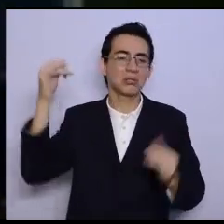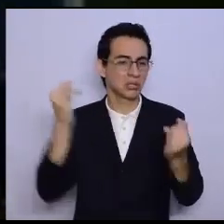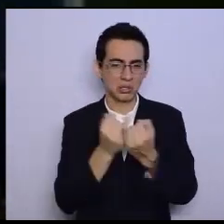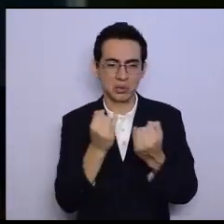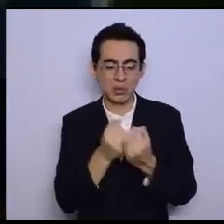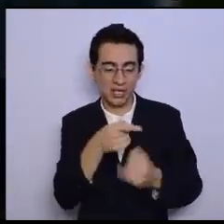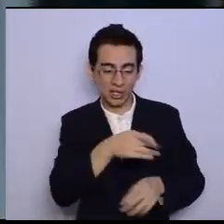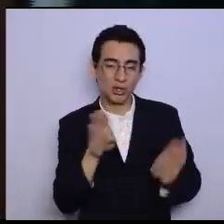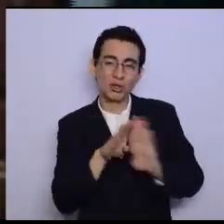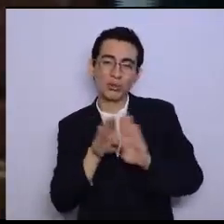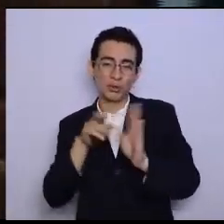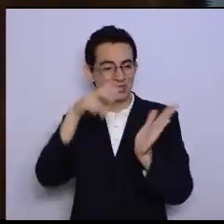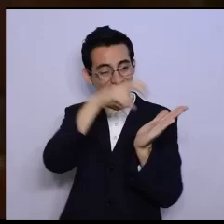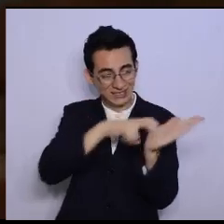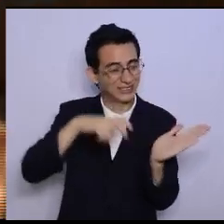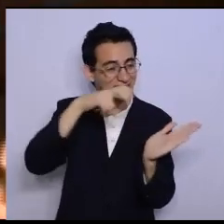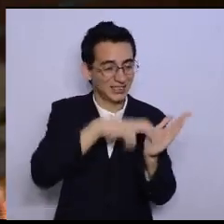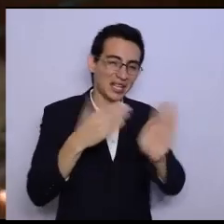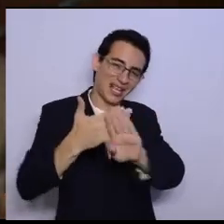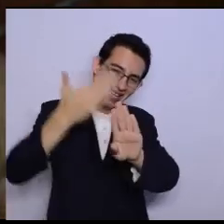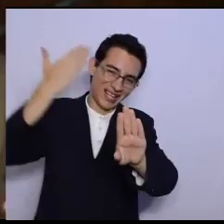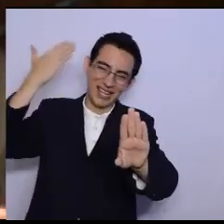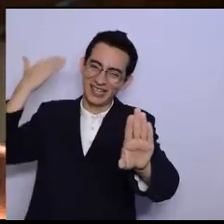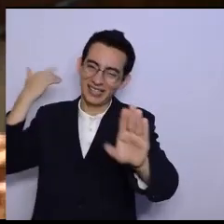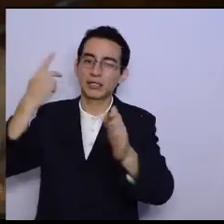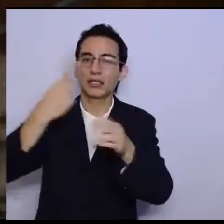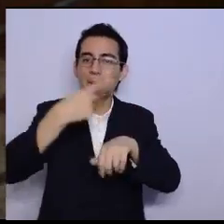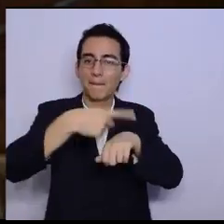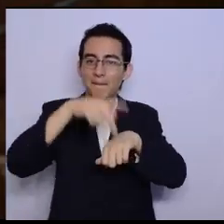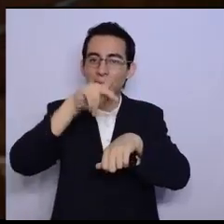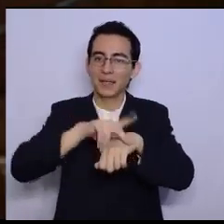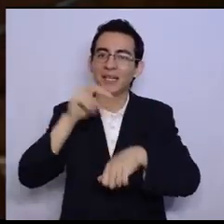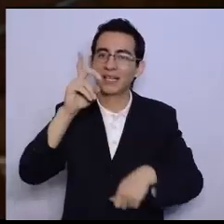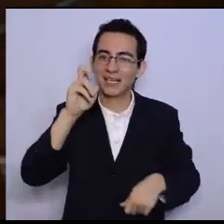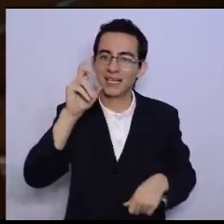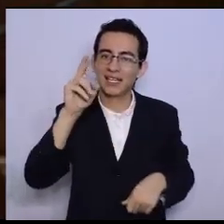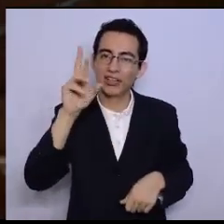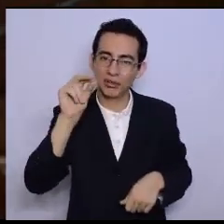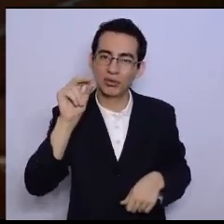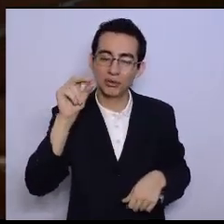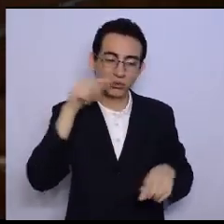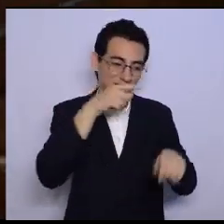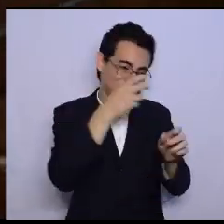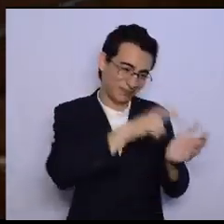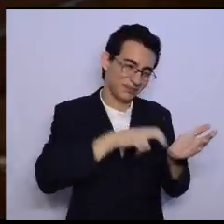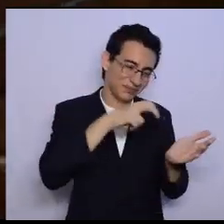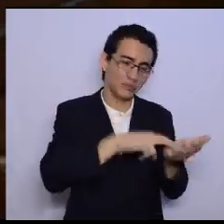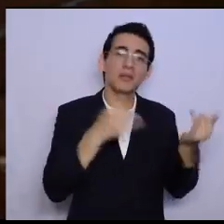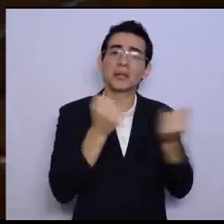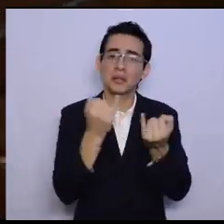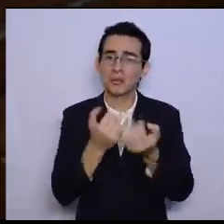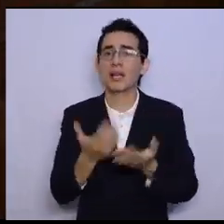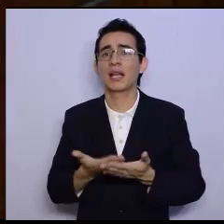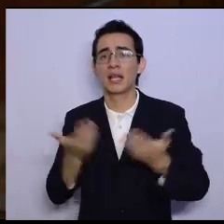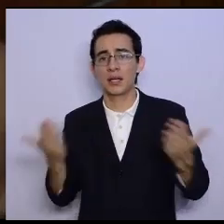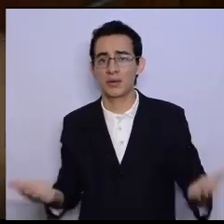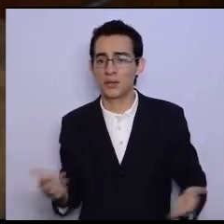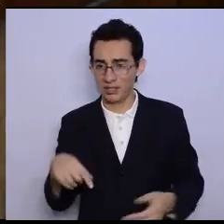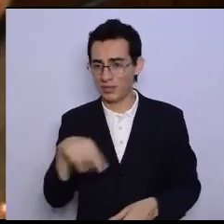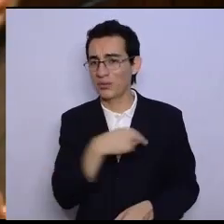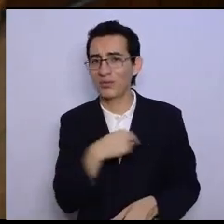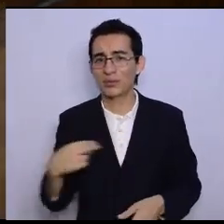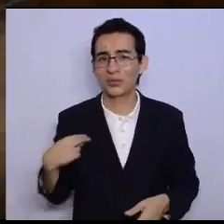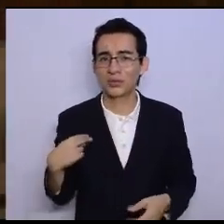Pedro. ¿Se fijan cómo él fue creciendo en fe en su vida? Lo vemos desde los